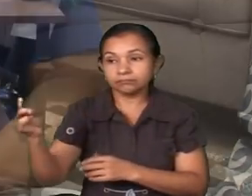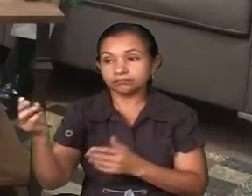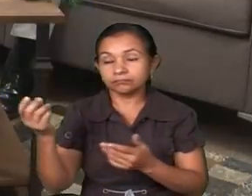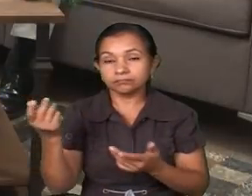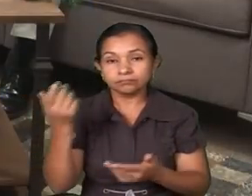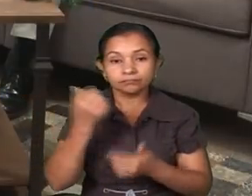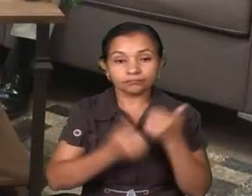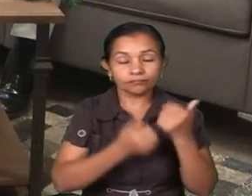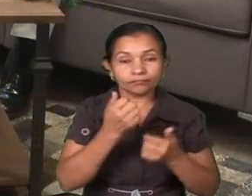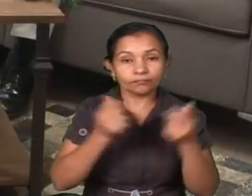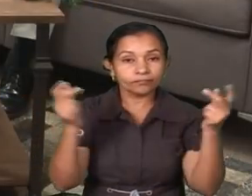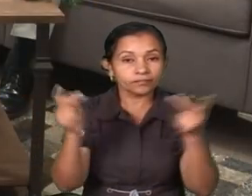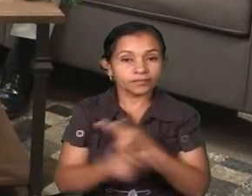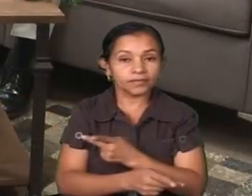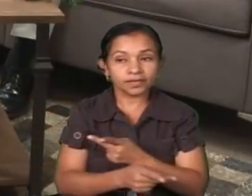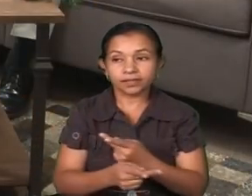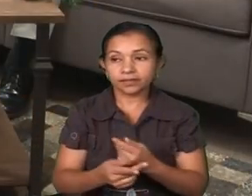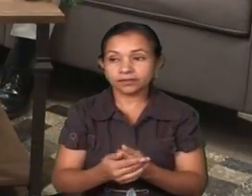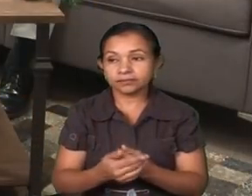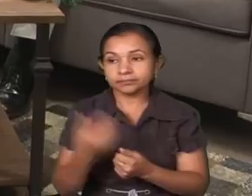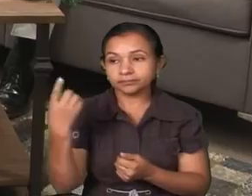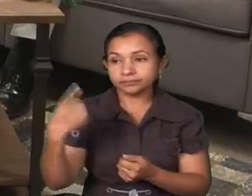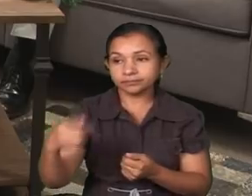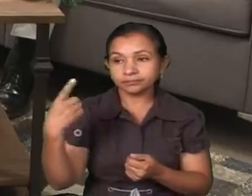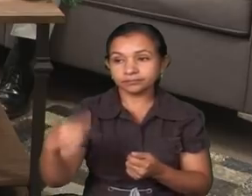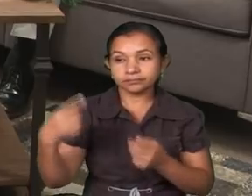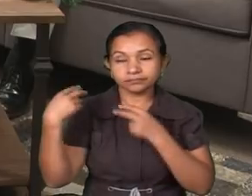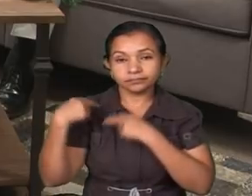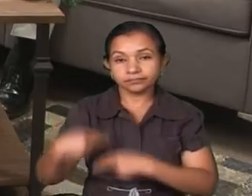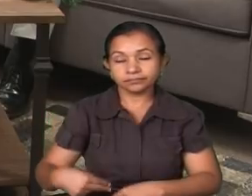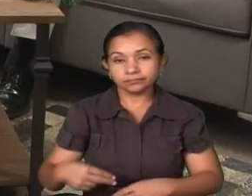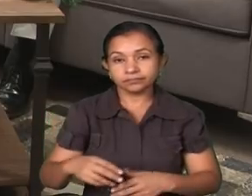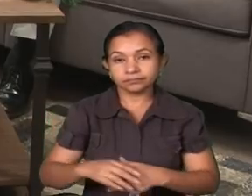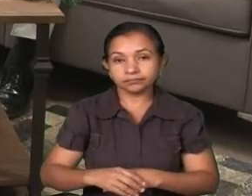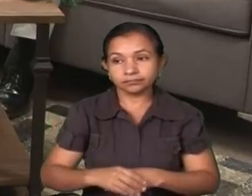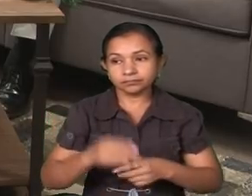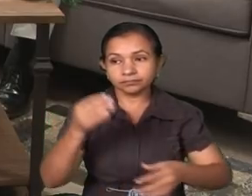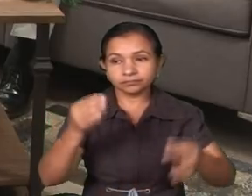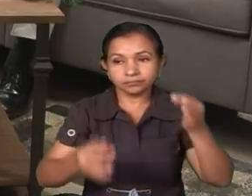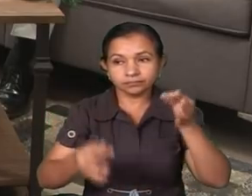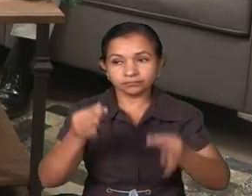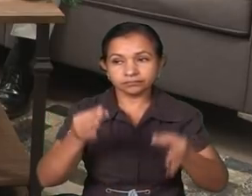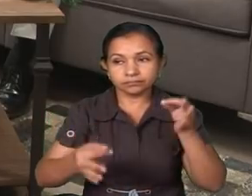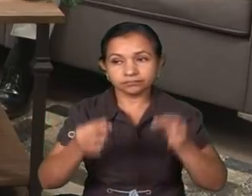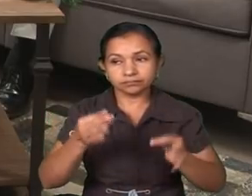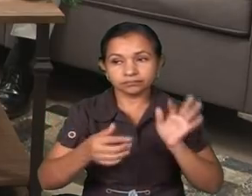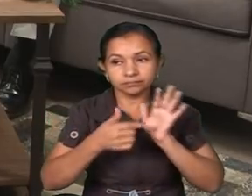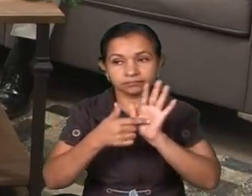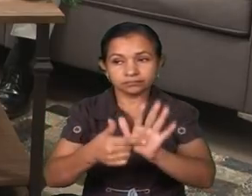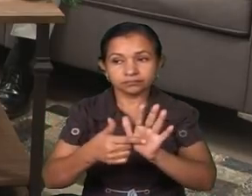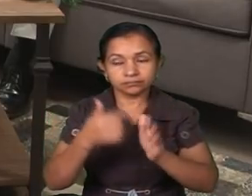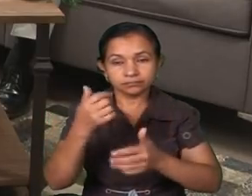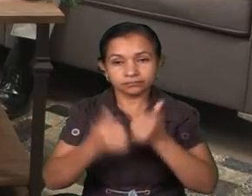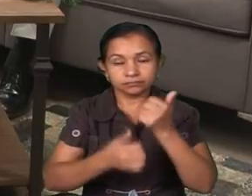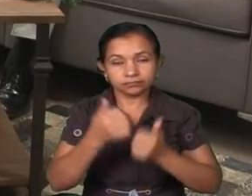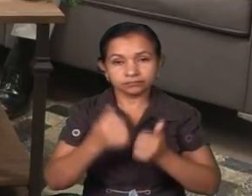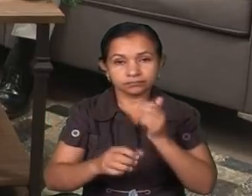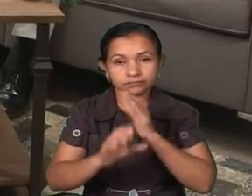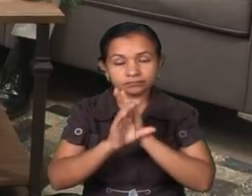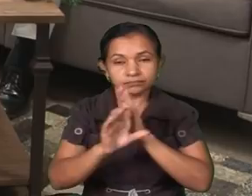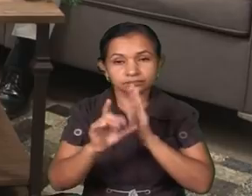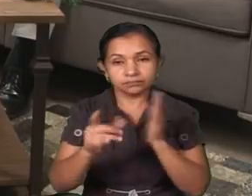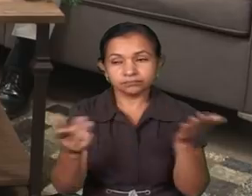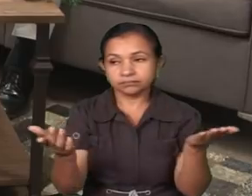por delitos muy graves contra violaciones de los derechos humanos, y también con juicios en los que se ha demostrado precisamente su implicancia y culpabilidad de los delitos